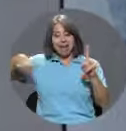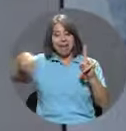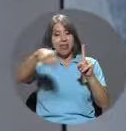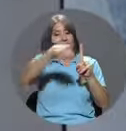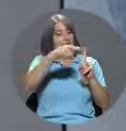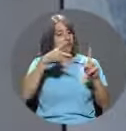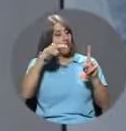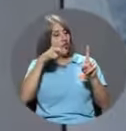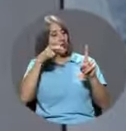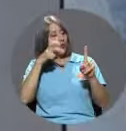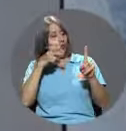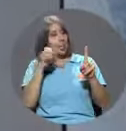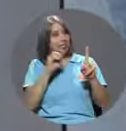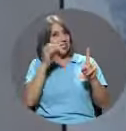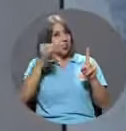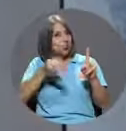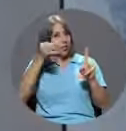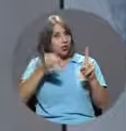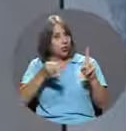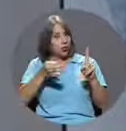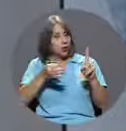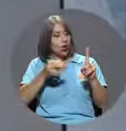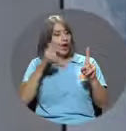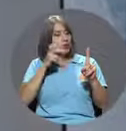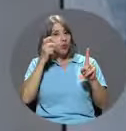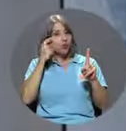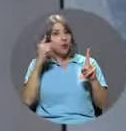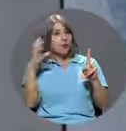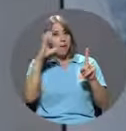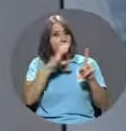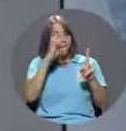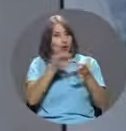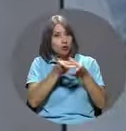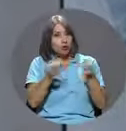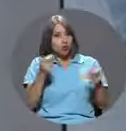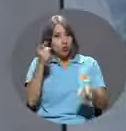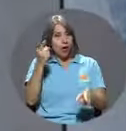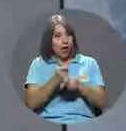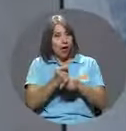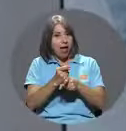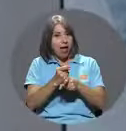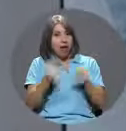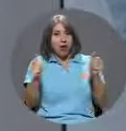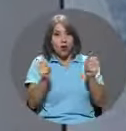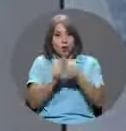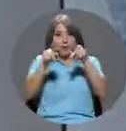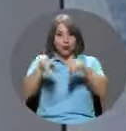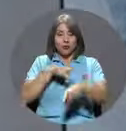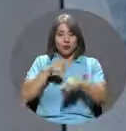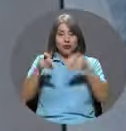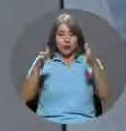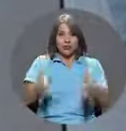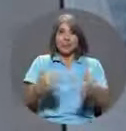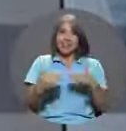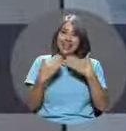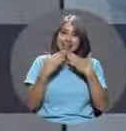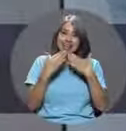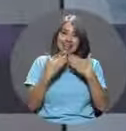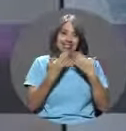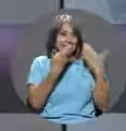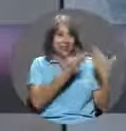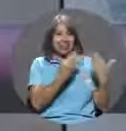de escucha. Uh-huh. Escucha sin juicio, escucha para buscar una solución de una manera adecuada y de la mano de las personas